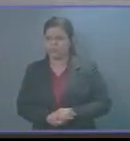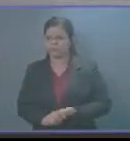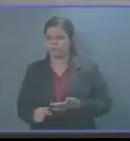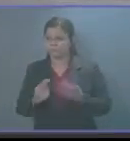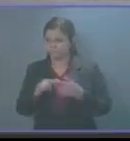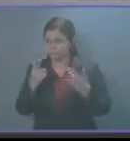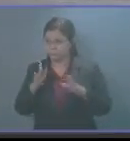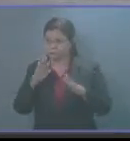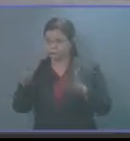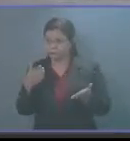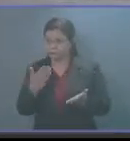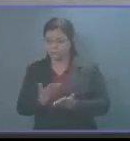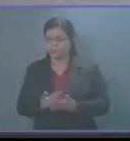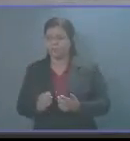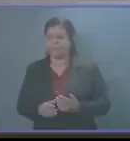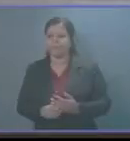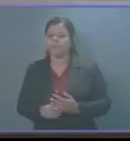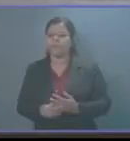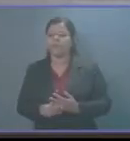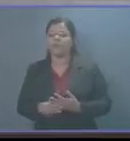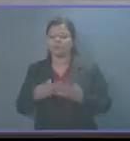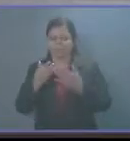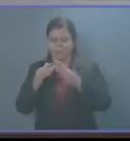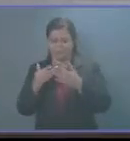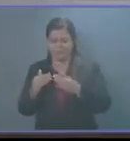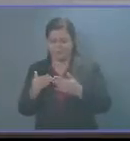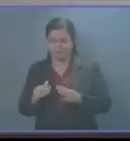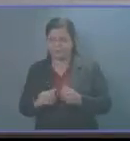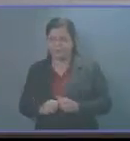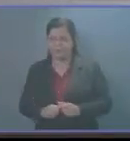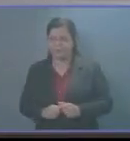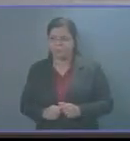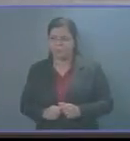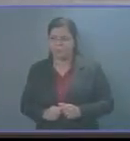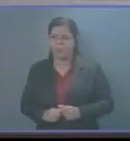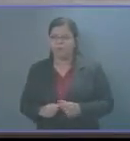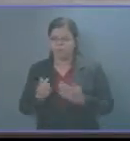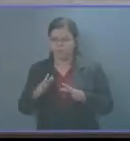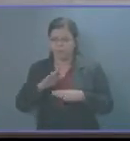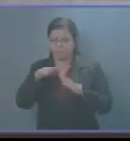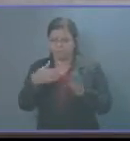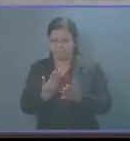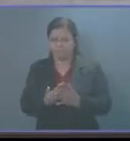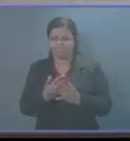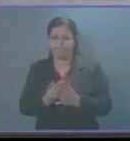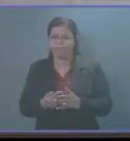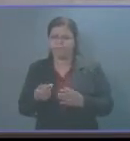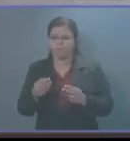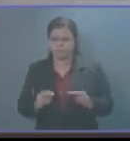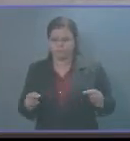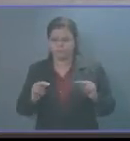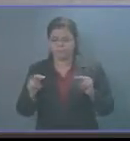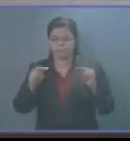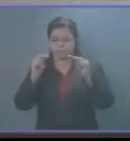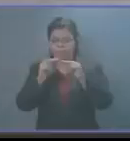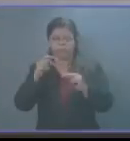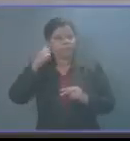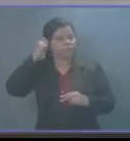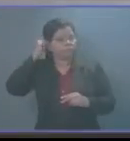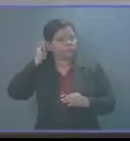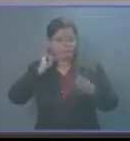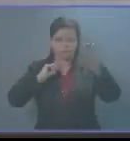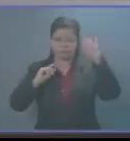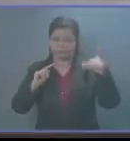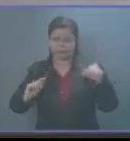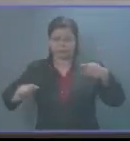Directores, profesores y alumnos de diferentes centros escolares de la ciudad de Chalchuapa. Señores gerentes, jefes de